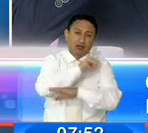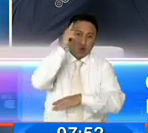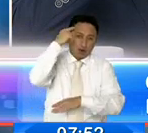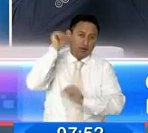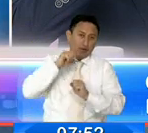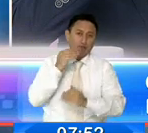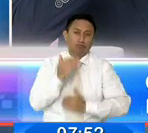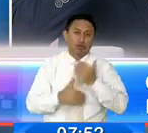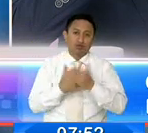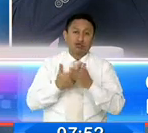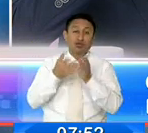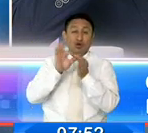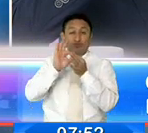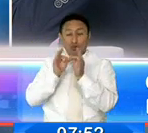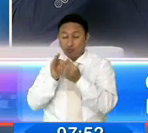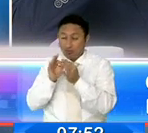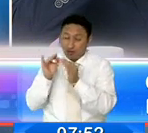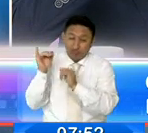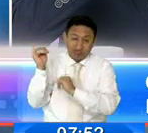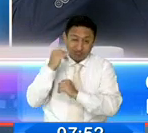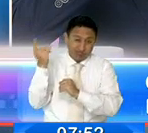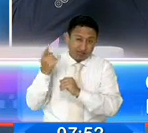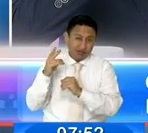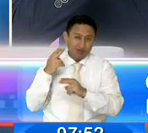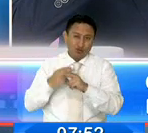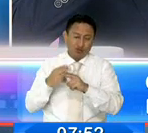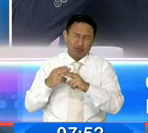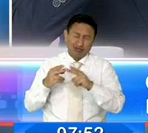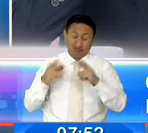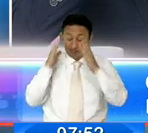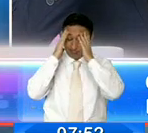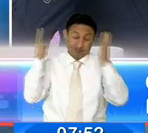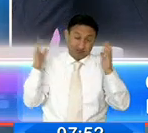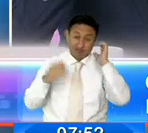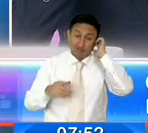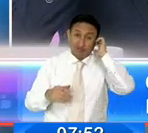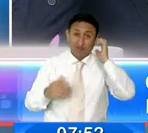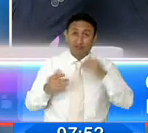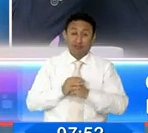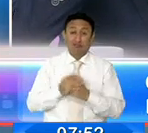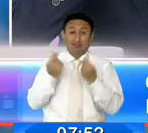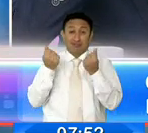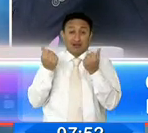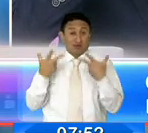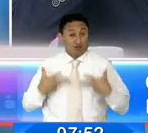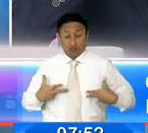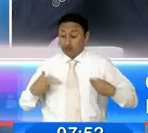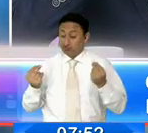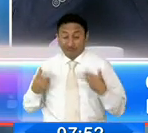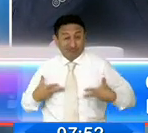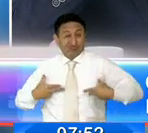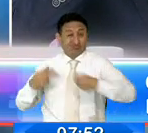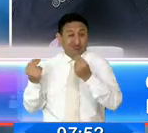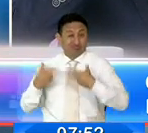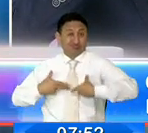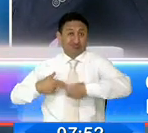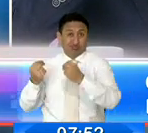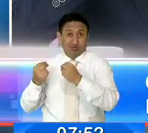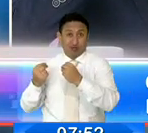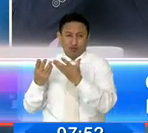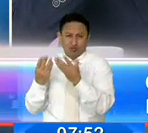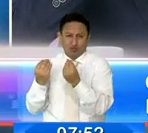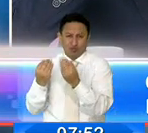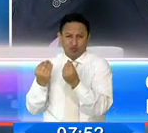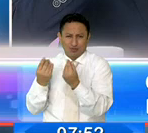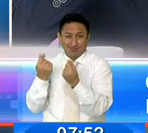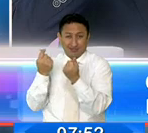de reingeniería y de nombres un poco rimbombantes, Se gastó un pero al montón de final plata. se gastó una enorme cantidad